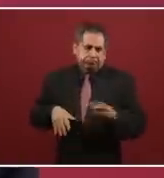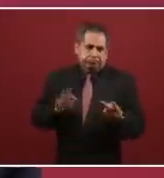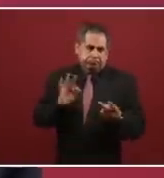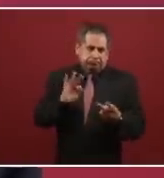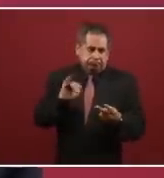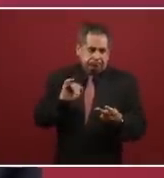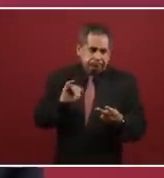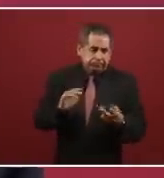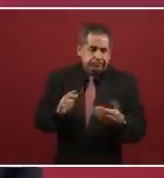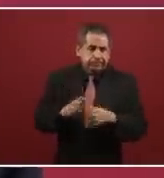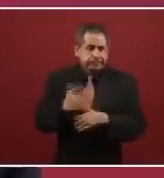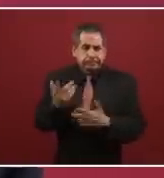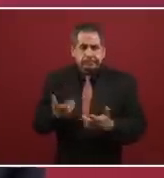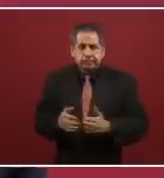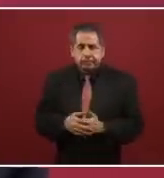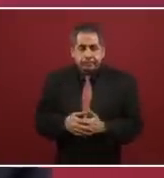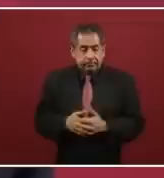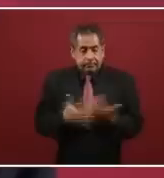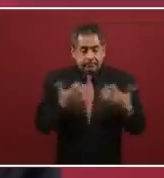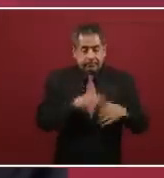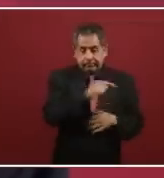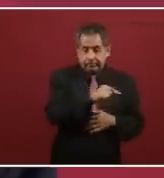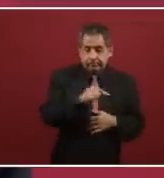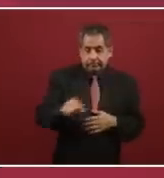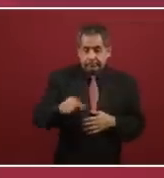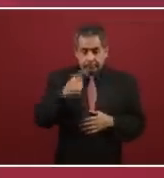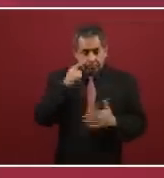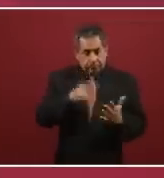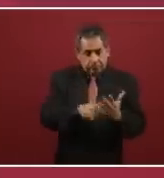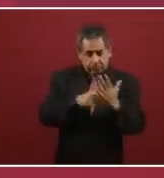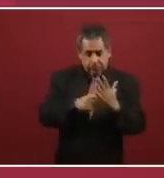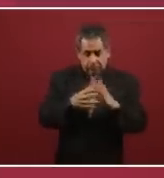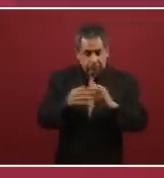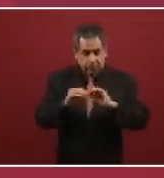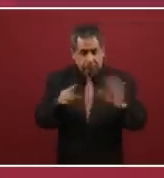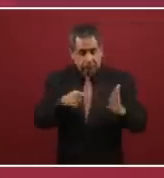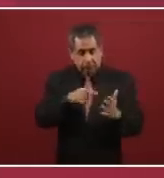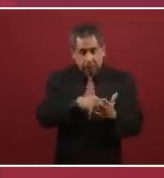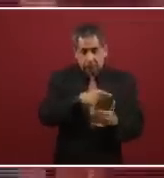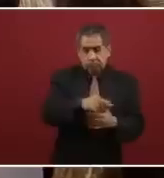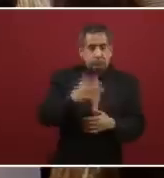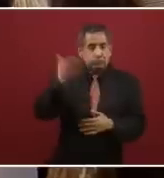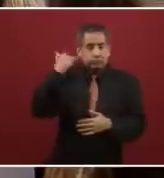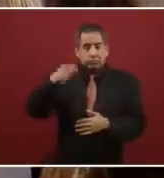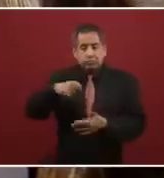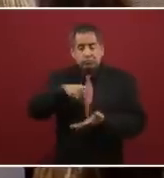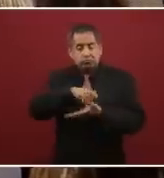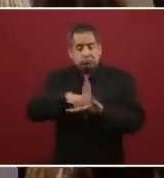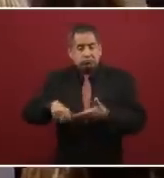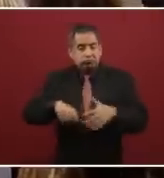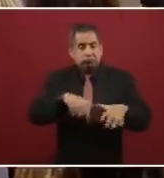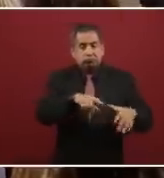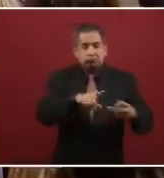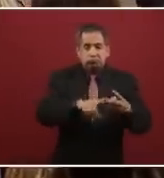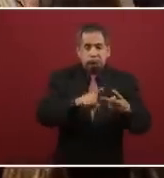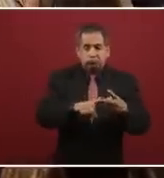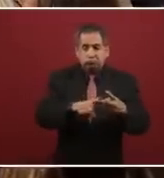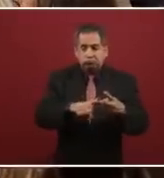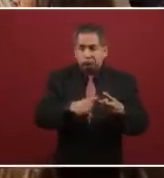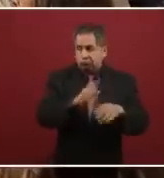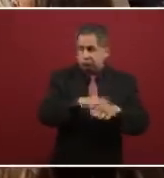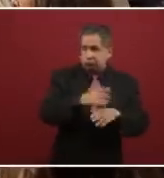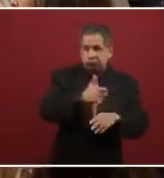porque las plantas, está demostrado que se compraron con